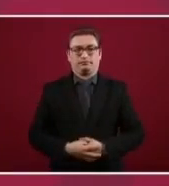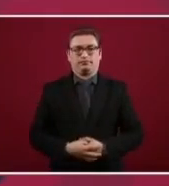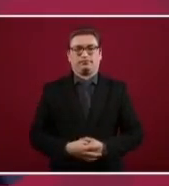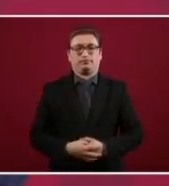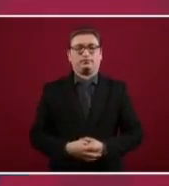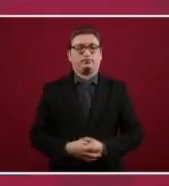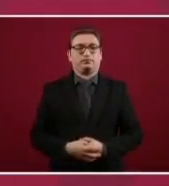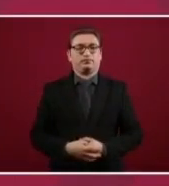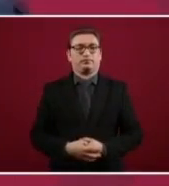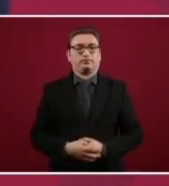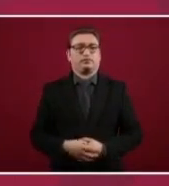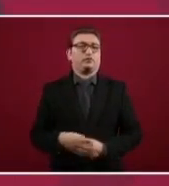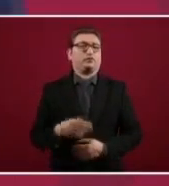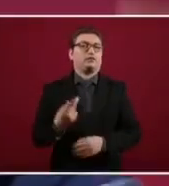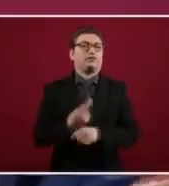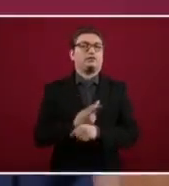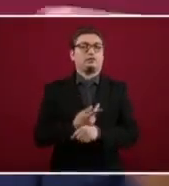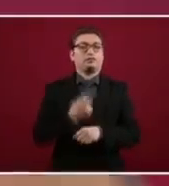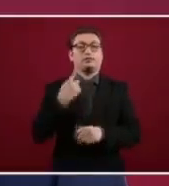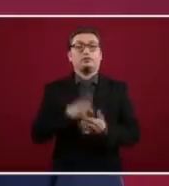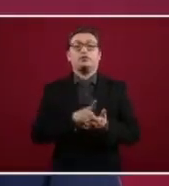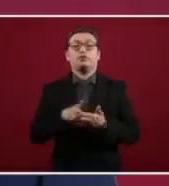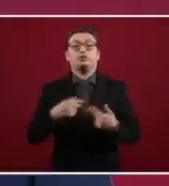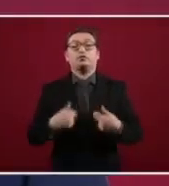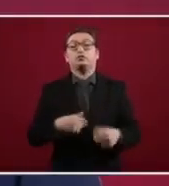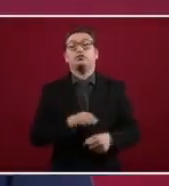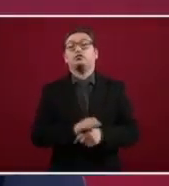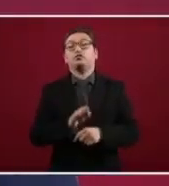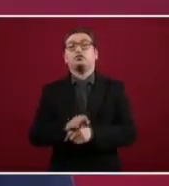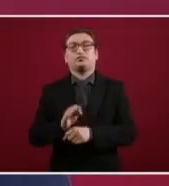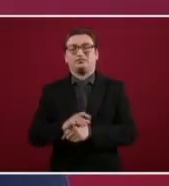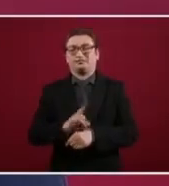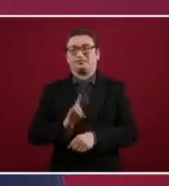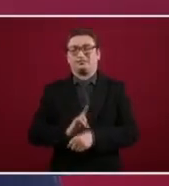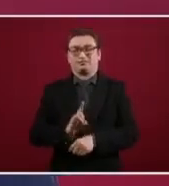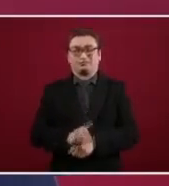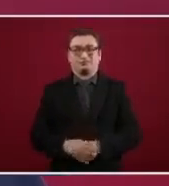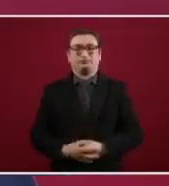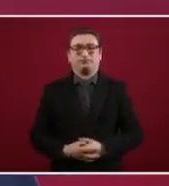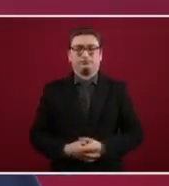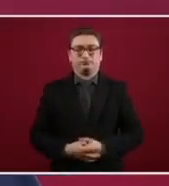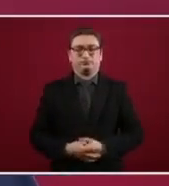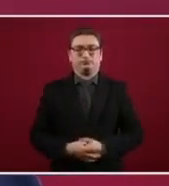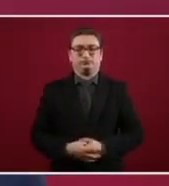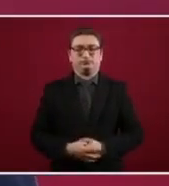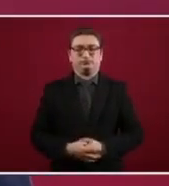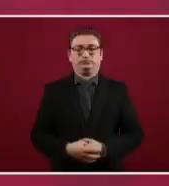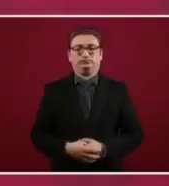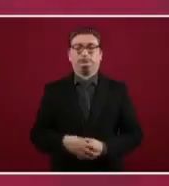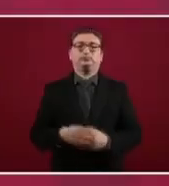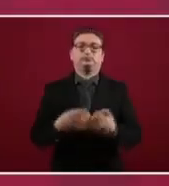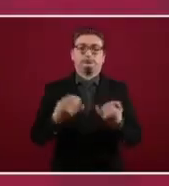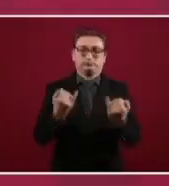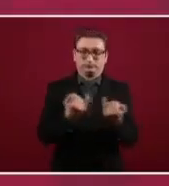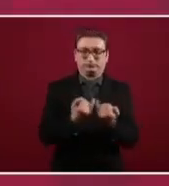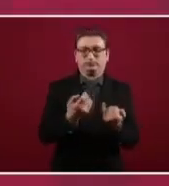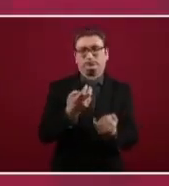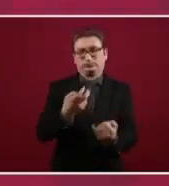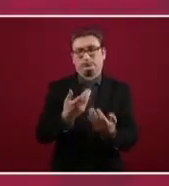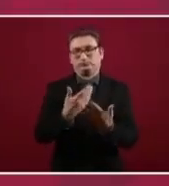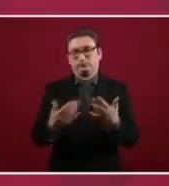de que se protegían los derechos humanos volvemos el instituto